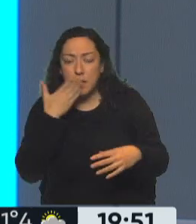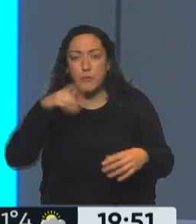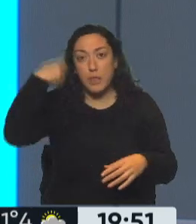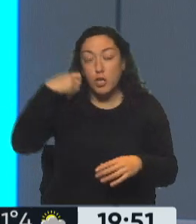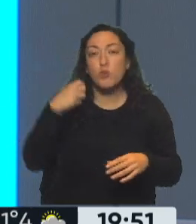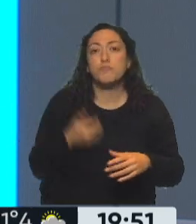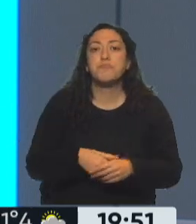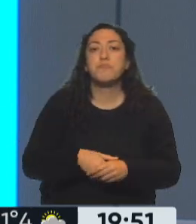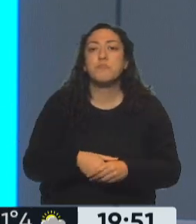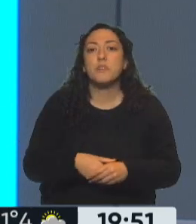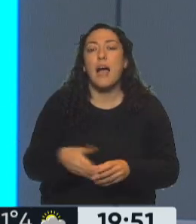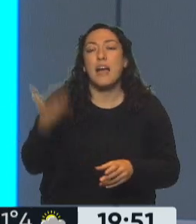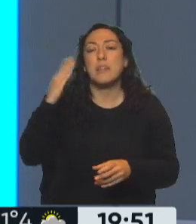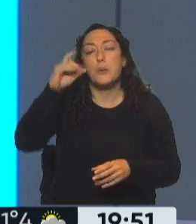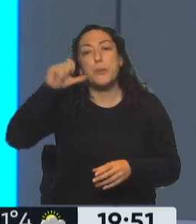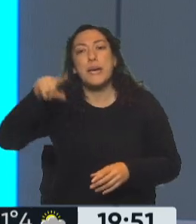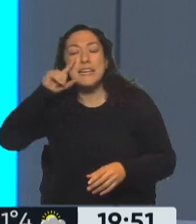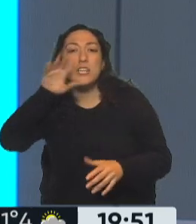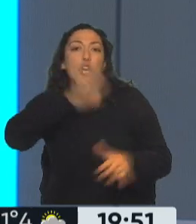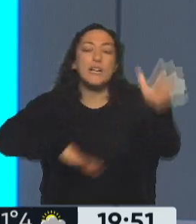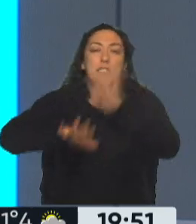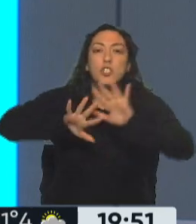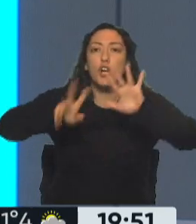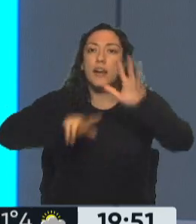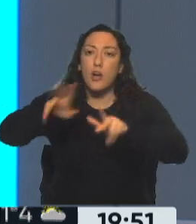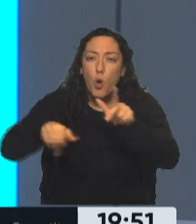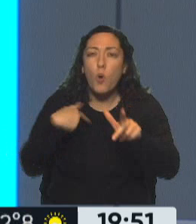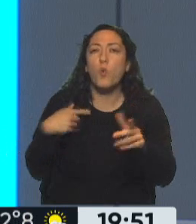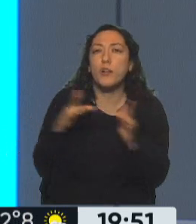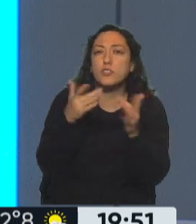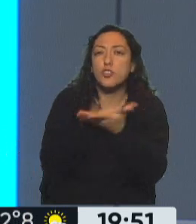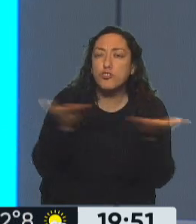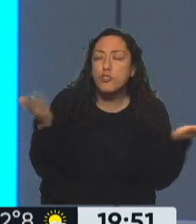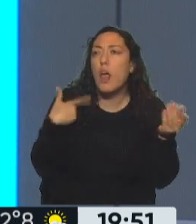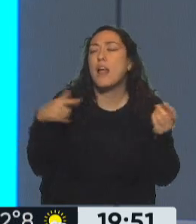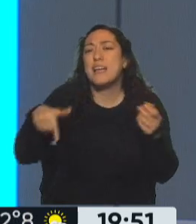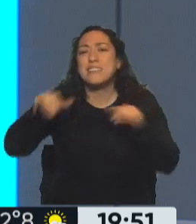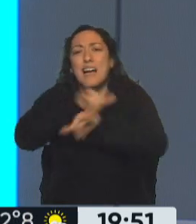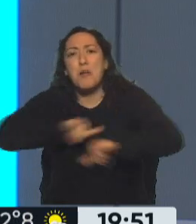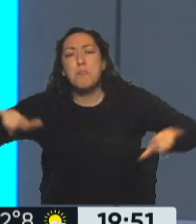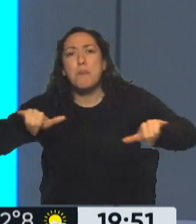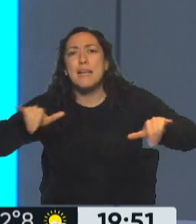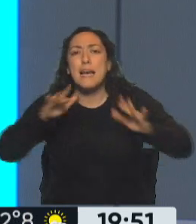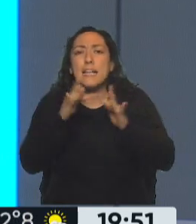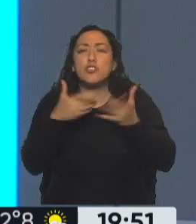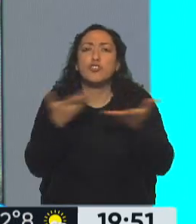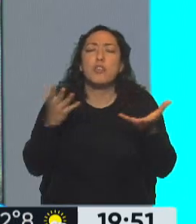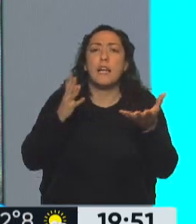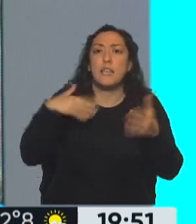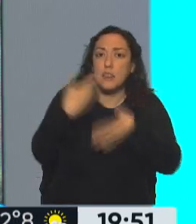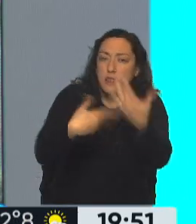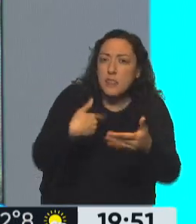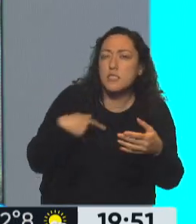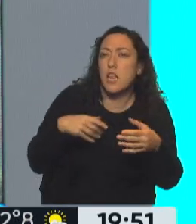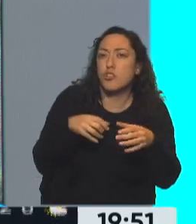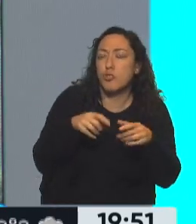Sergio Berni hace un rato hablando de cómo se organizaron los saqueos por las redes. ¿Qué lugar tienen las redes sociales en esta campaña y particularmente en el fenómeno libertario? Para mí